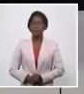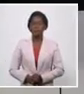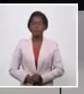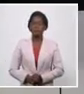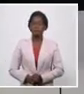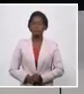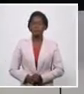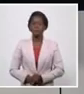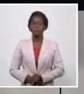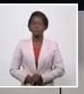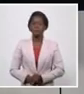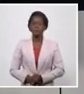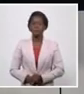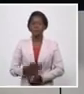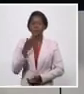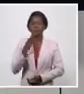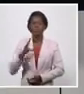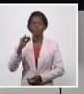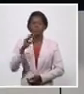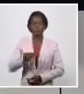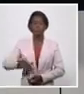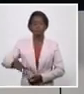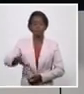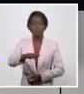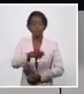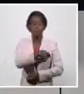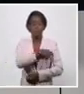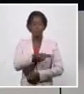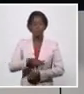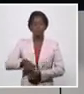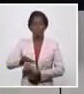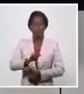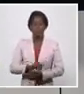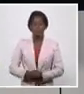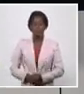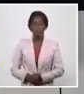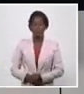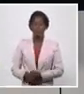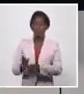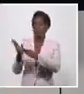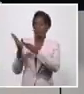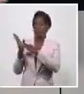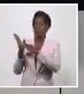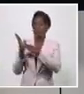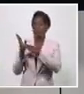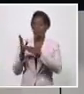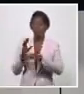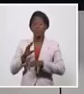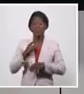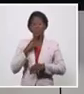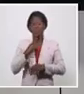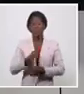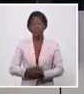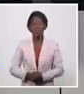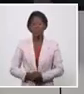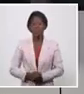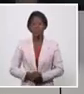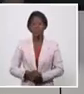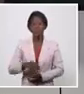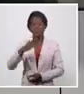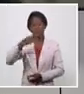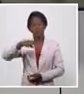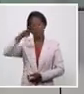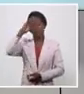Sí, gracias. Buenas noches. Bueno, lo bautizaron Patria y Vida, una frase que no es de ahora, de hecho la dijo